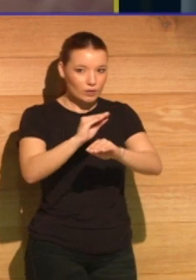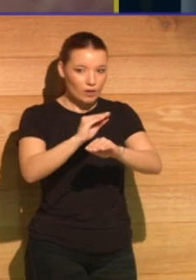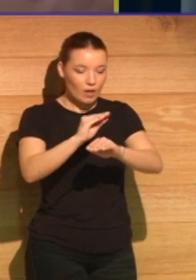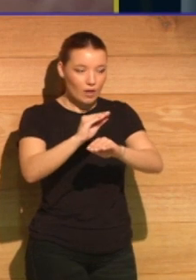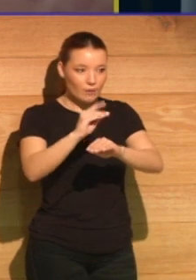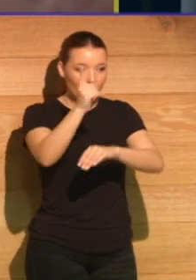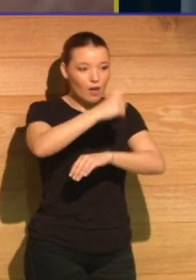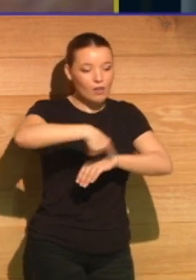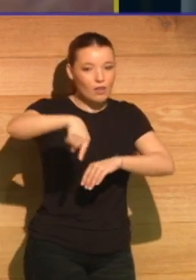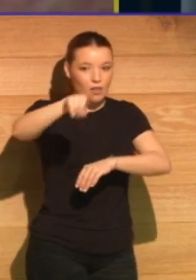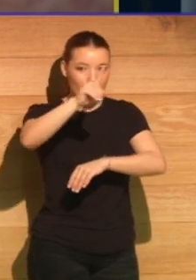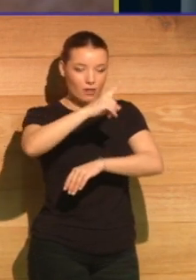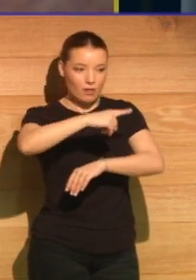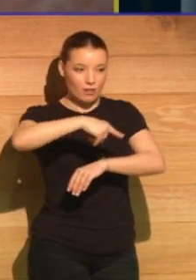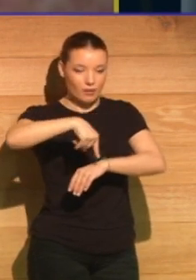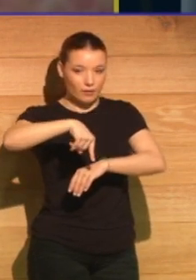círculos en la noche,